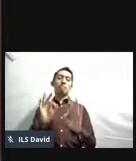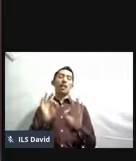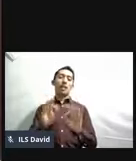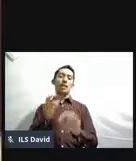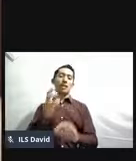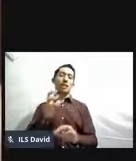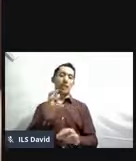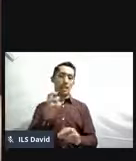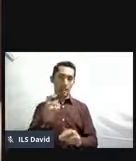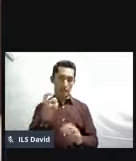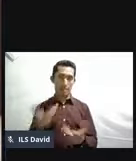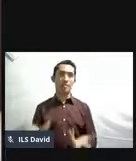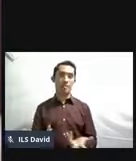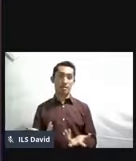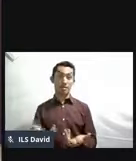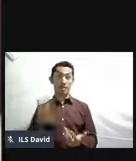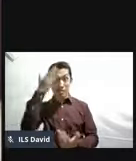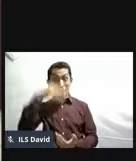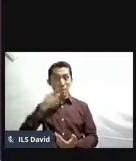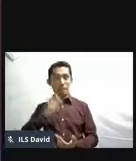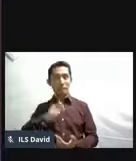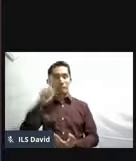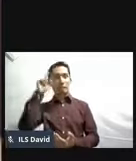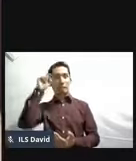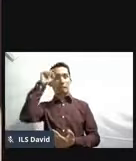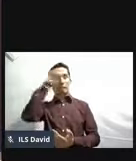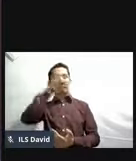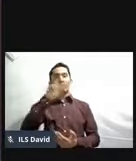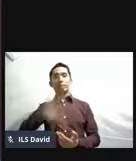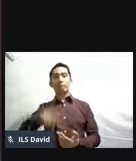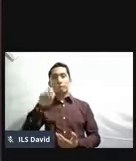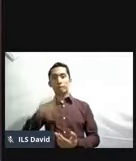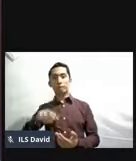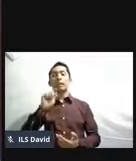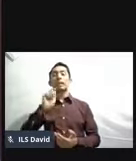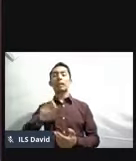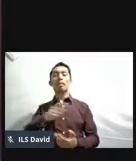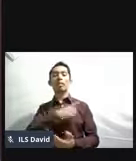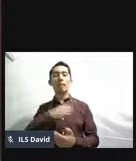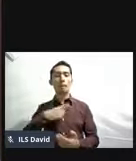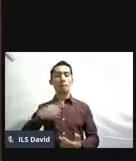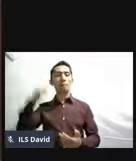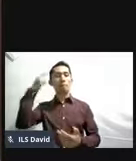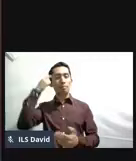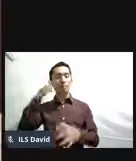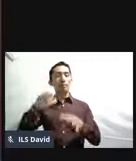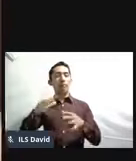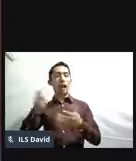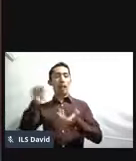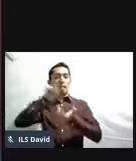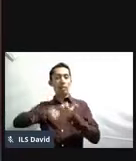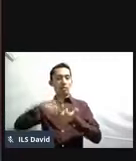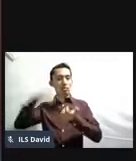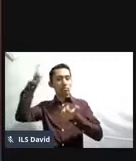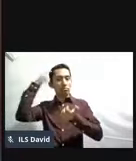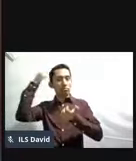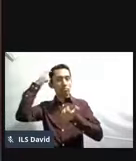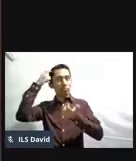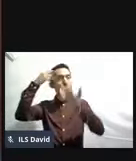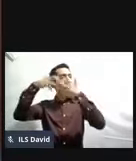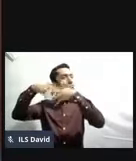qué acondicionamiento, qué tenemos ya, qué alienaciones, qué condicionamientos tenemos en nuestra cabeza que nos hacen